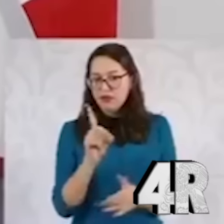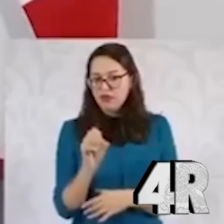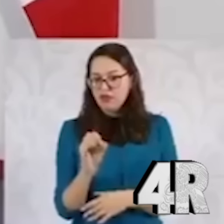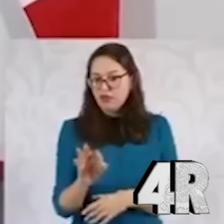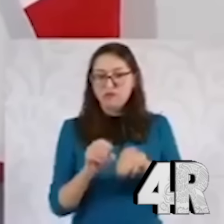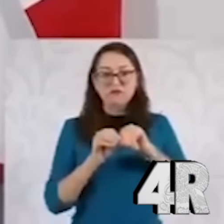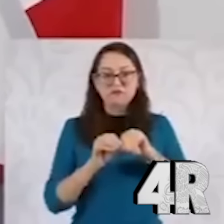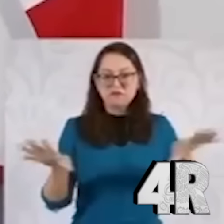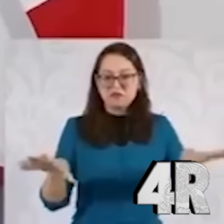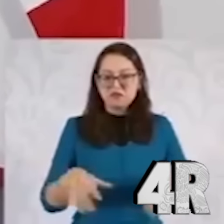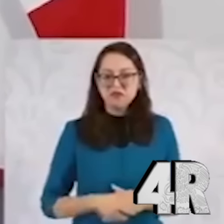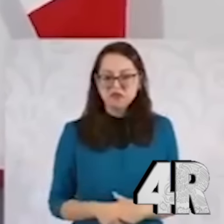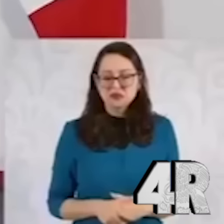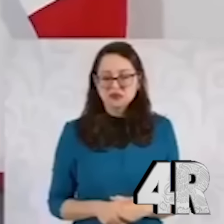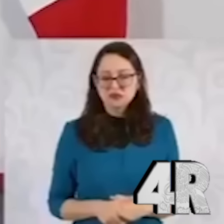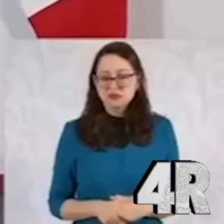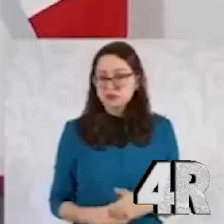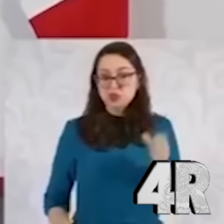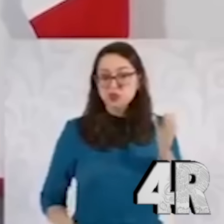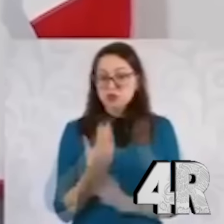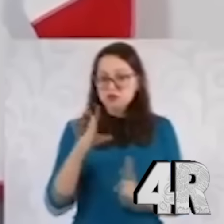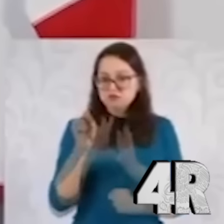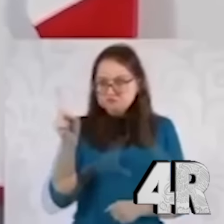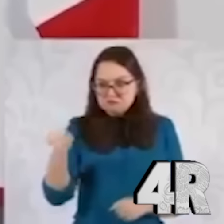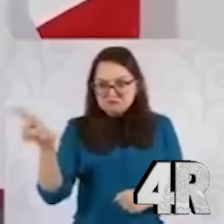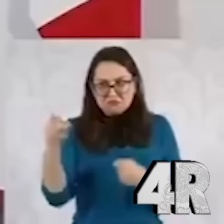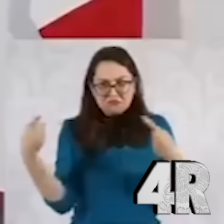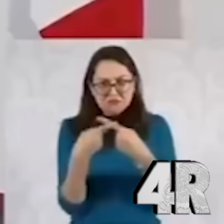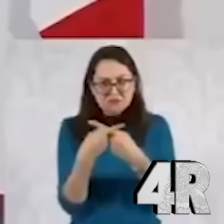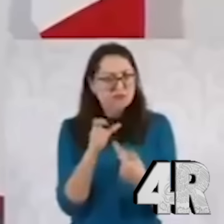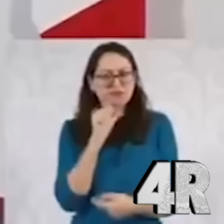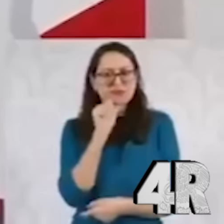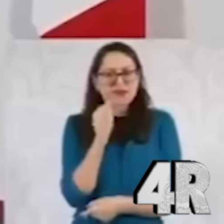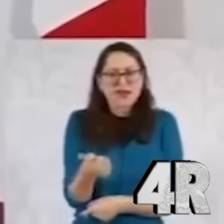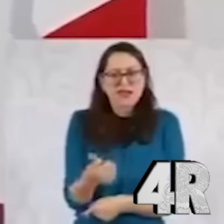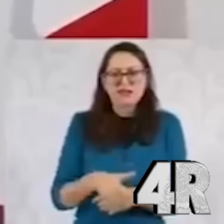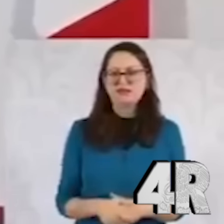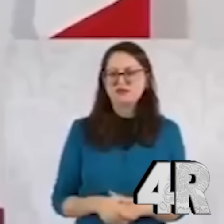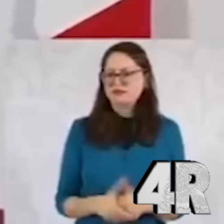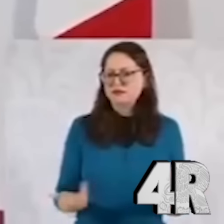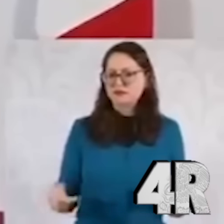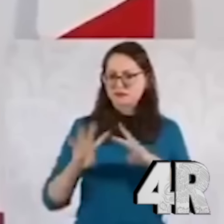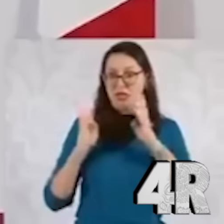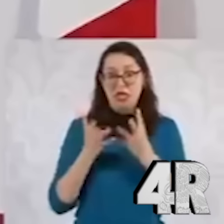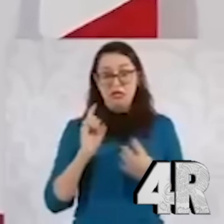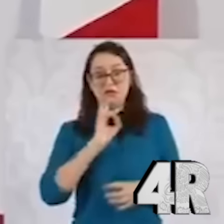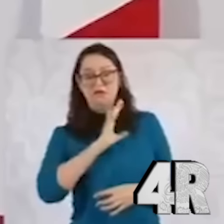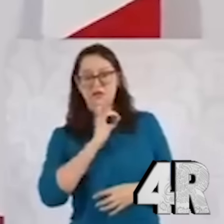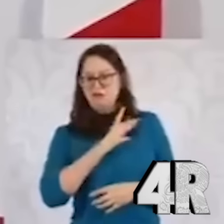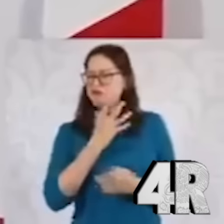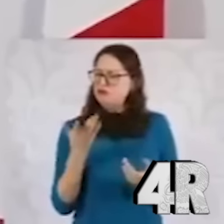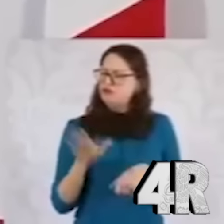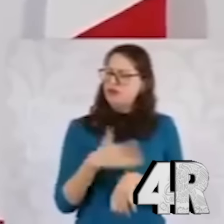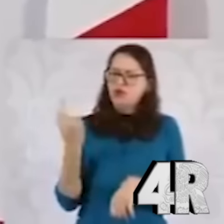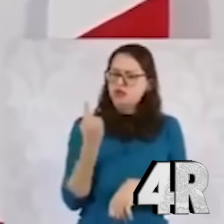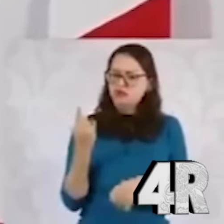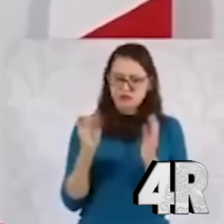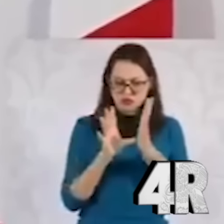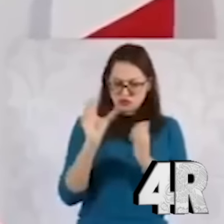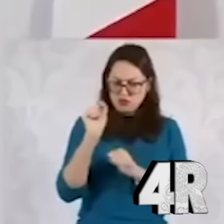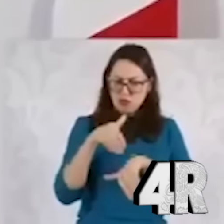Diario Oficial de la Federación y es la nueva Constitución. Entonces las y los consejeros pues deben seguir lo que establece